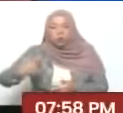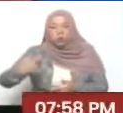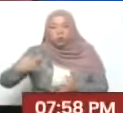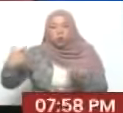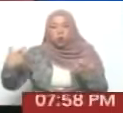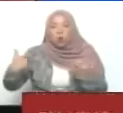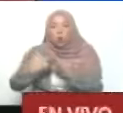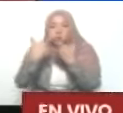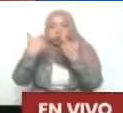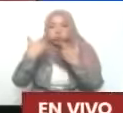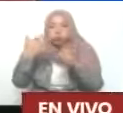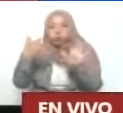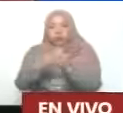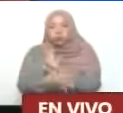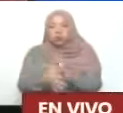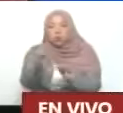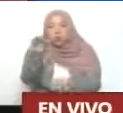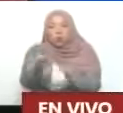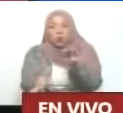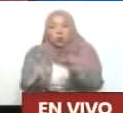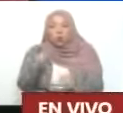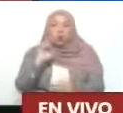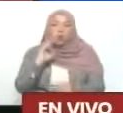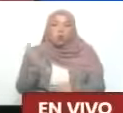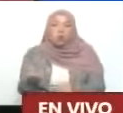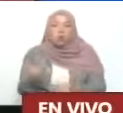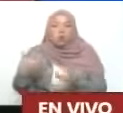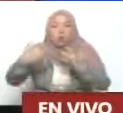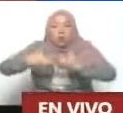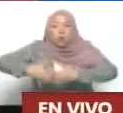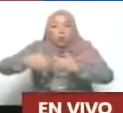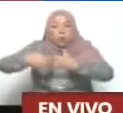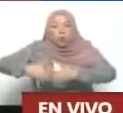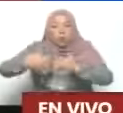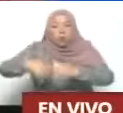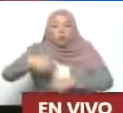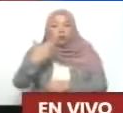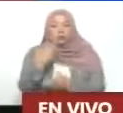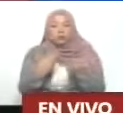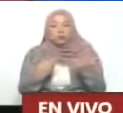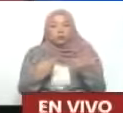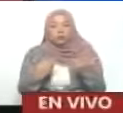guerra para justificar las grandes ganancias de las empresas armamentistas. El